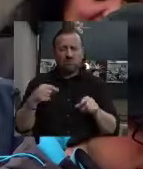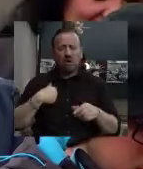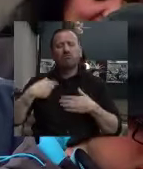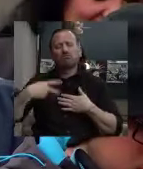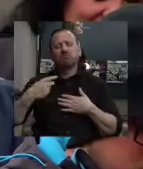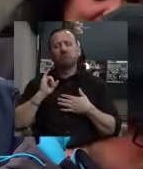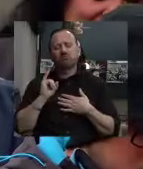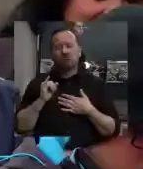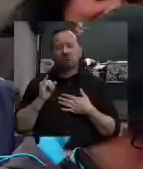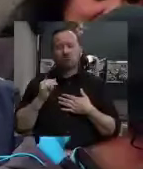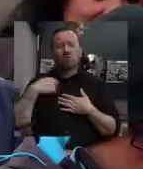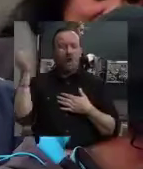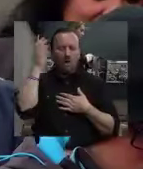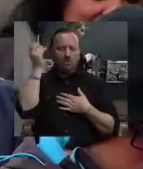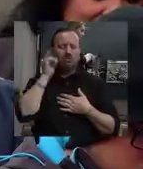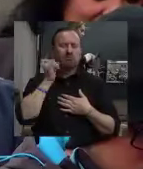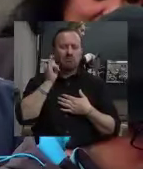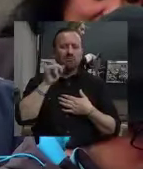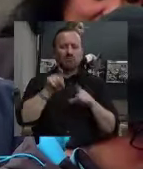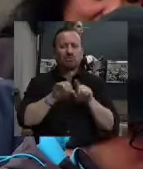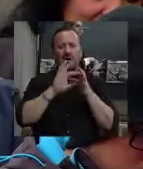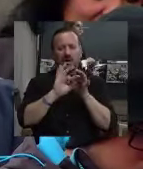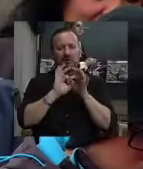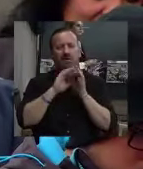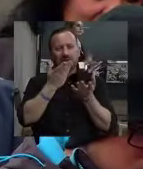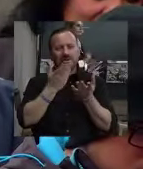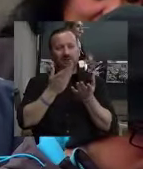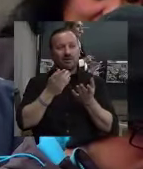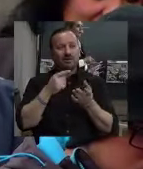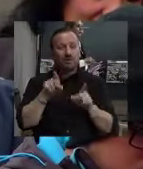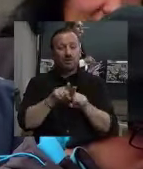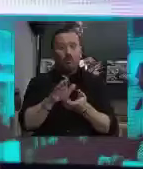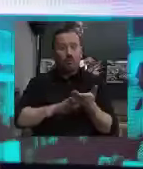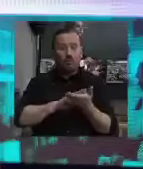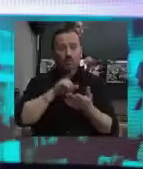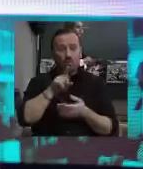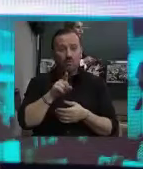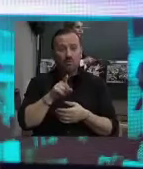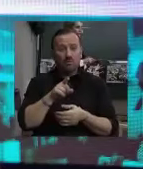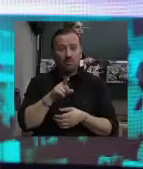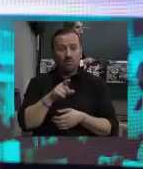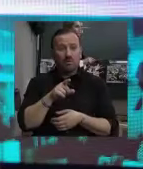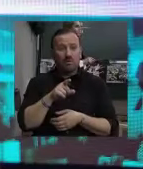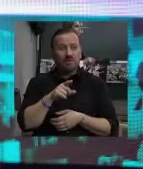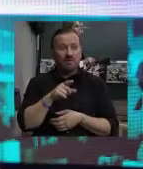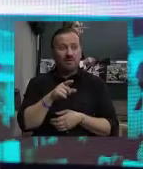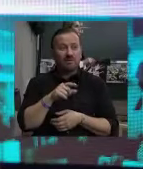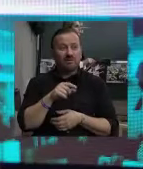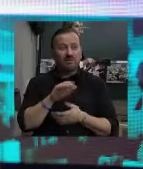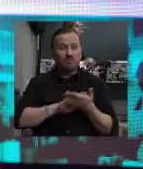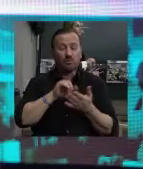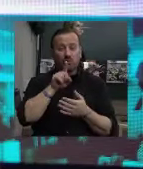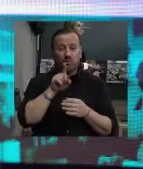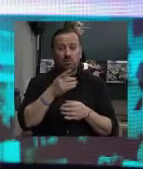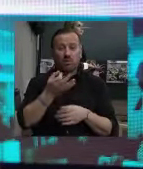valoraron yo aprendí Gracias Nicolás por declararlo pero aún Si hubieras pasado bien maluco para mí el que tú